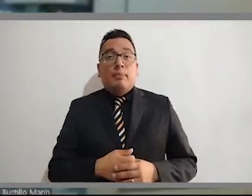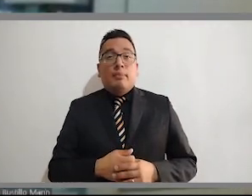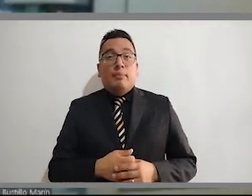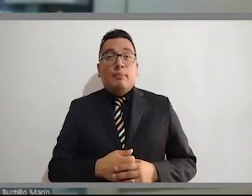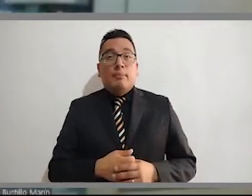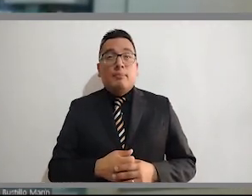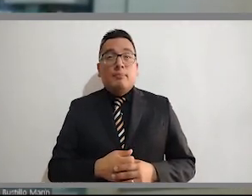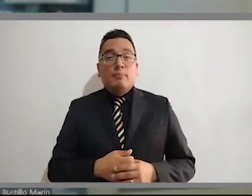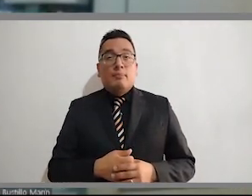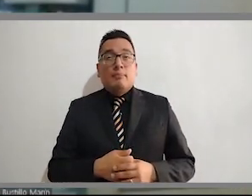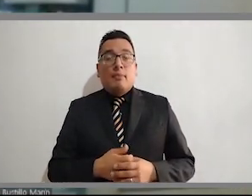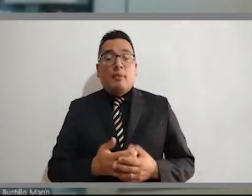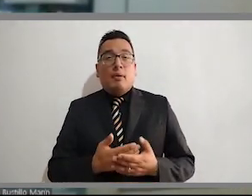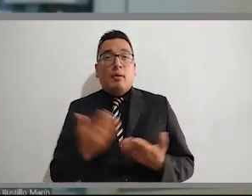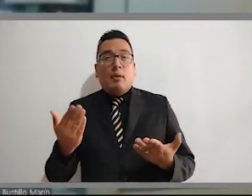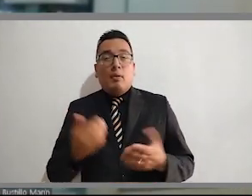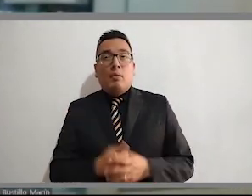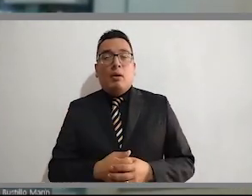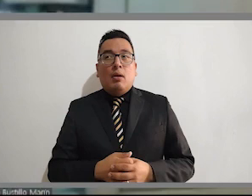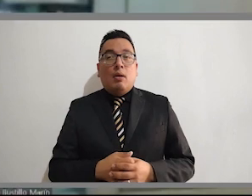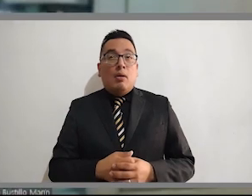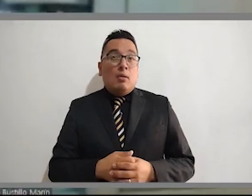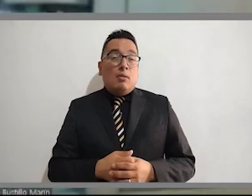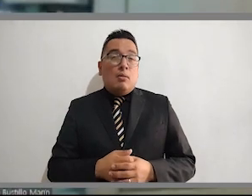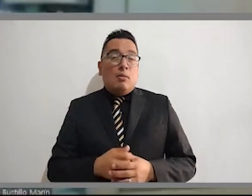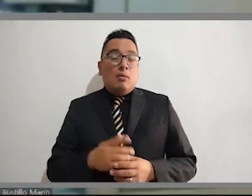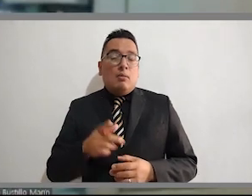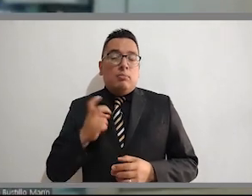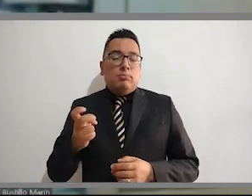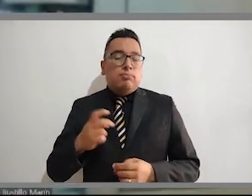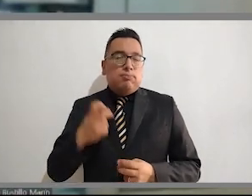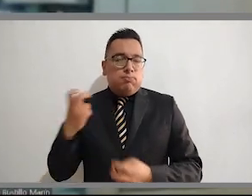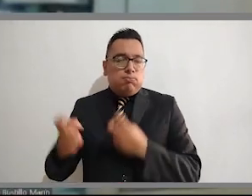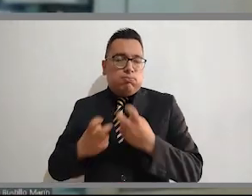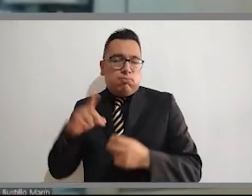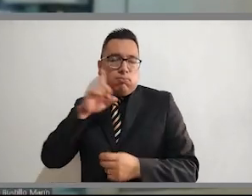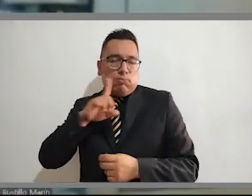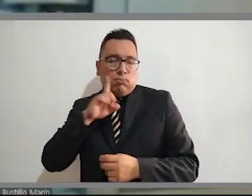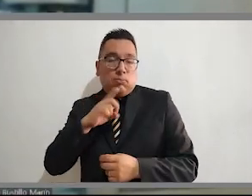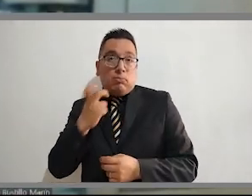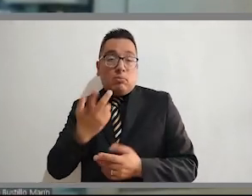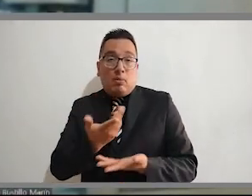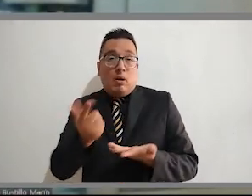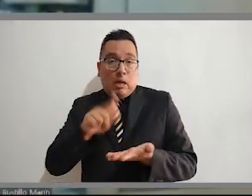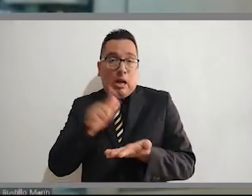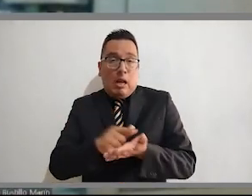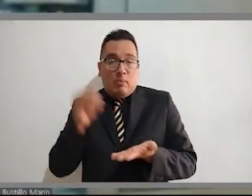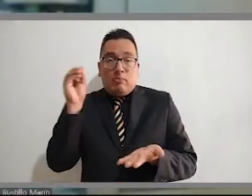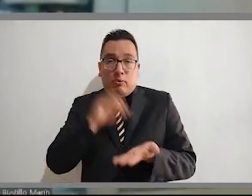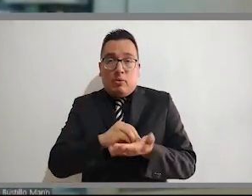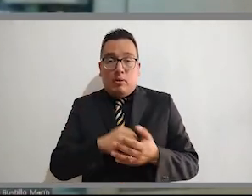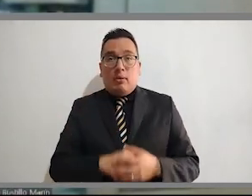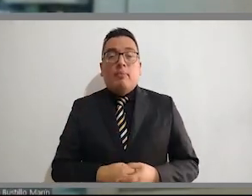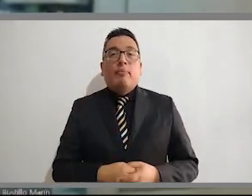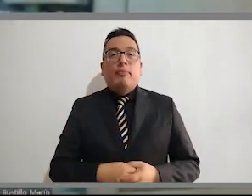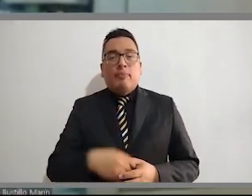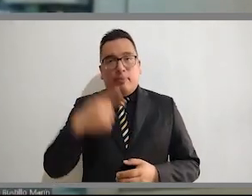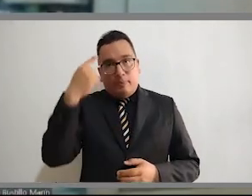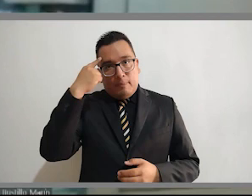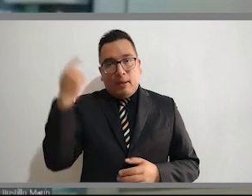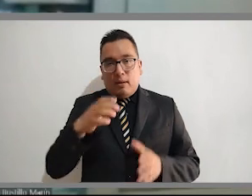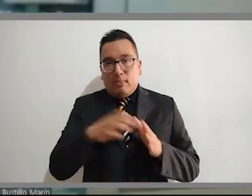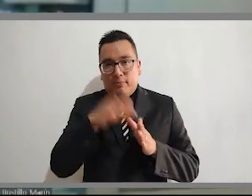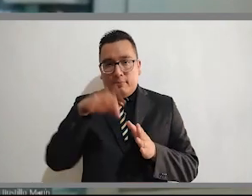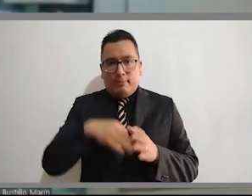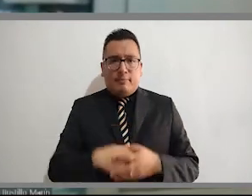por supuesto, se agrega a la Ley General de Procedimientos y de